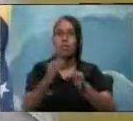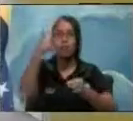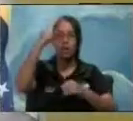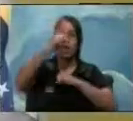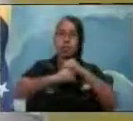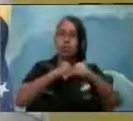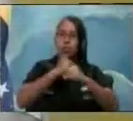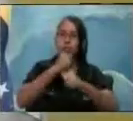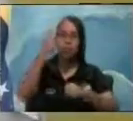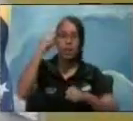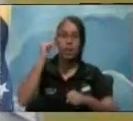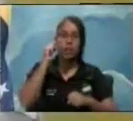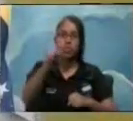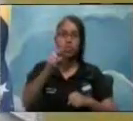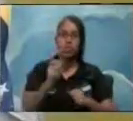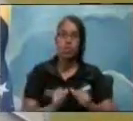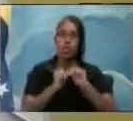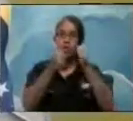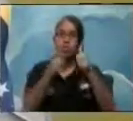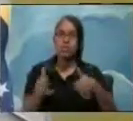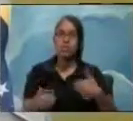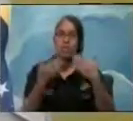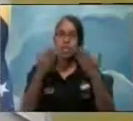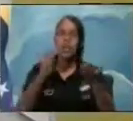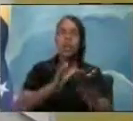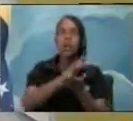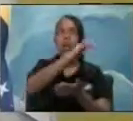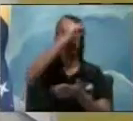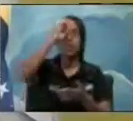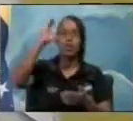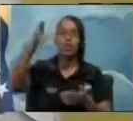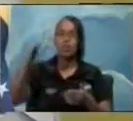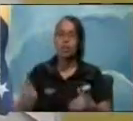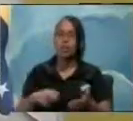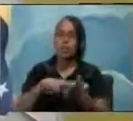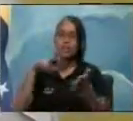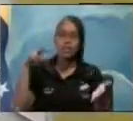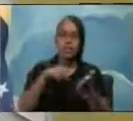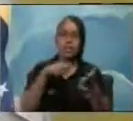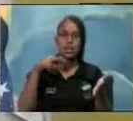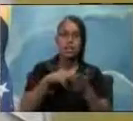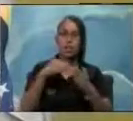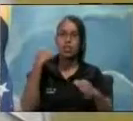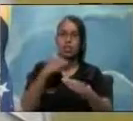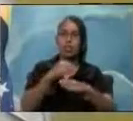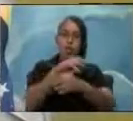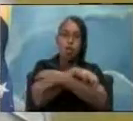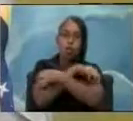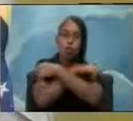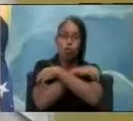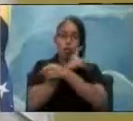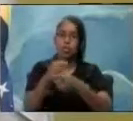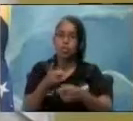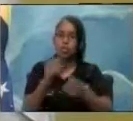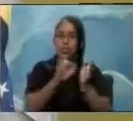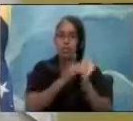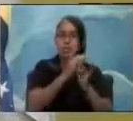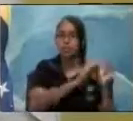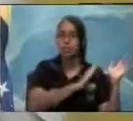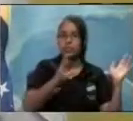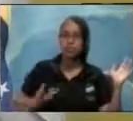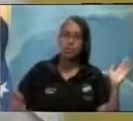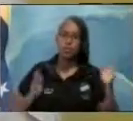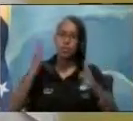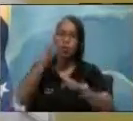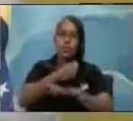obres. ¡Aleluya! Y para que tú te comiences a darle la gloria a Dios, que saltes y brinques como los corderos de la manada. Jesucristo entró